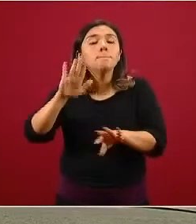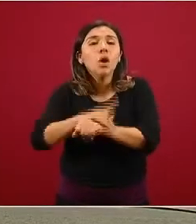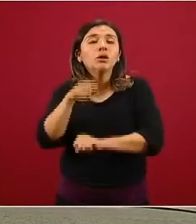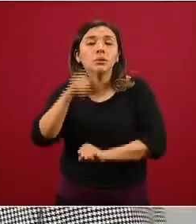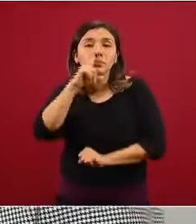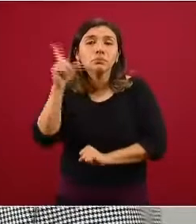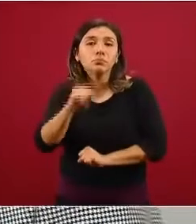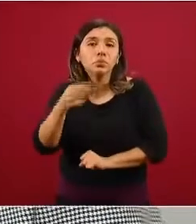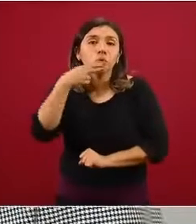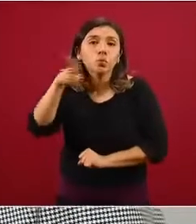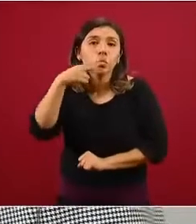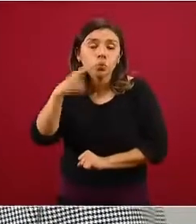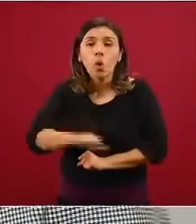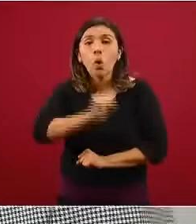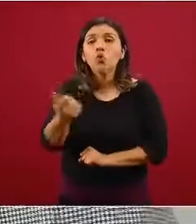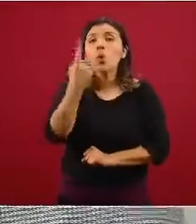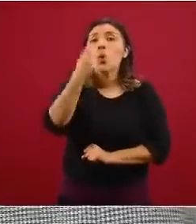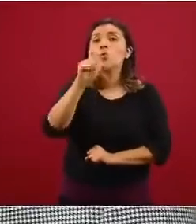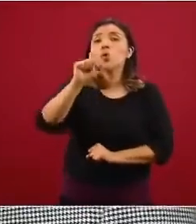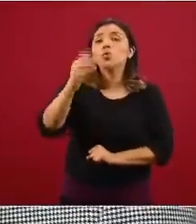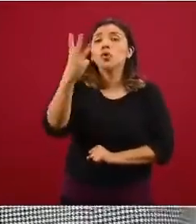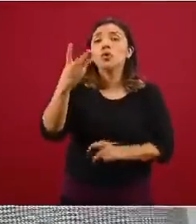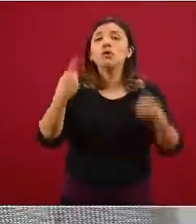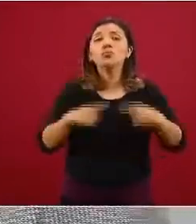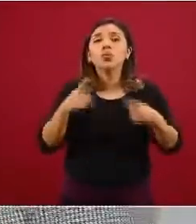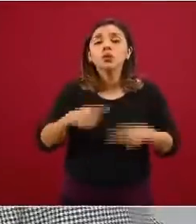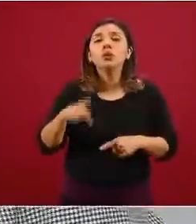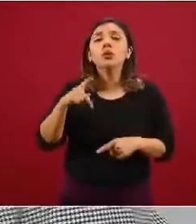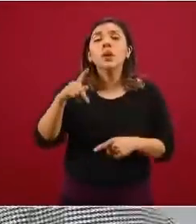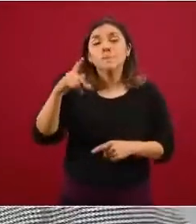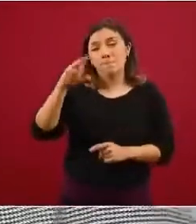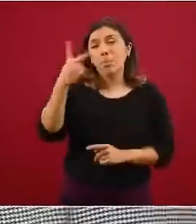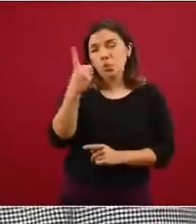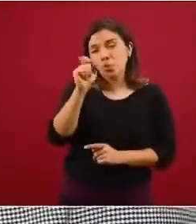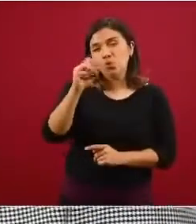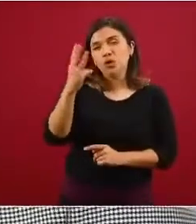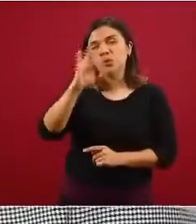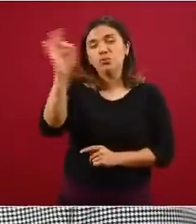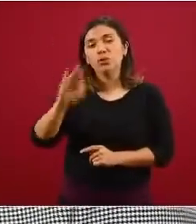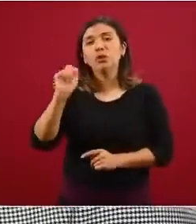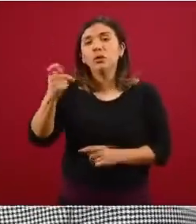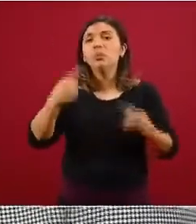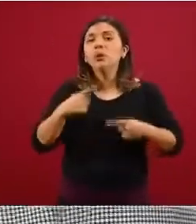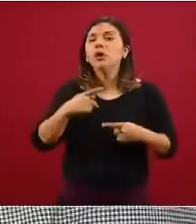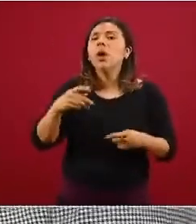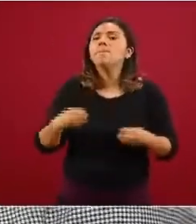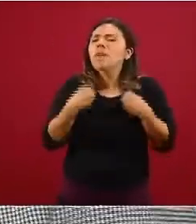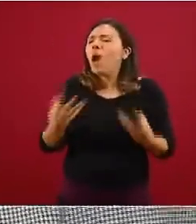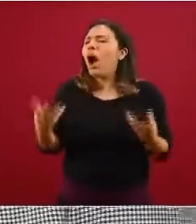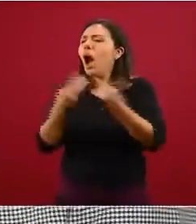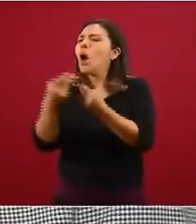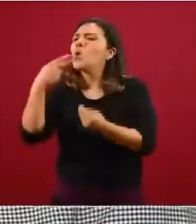y 1.3% por la gente que vive con los tabaquistas y son fumadores de segunda mano.